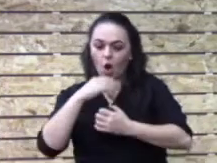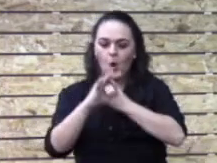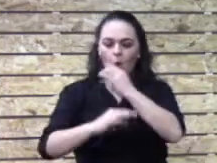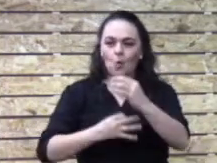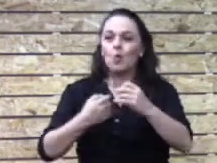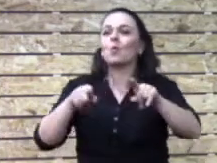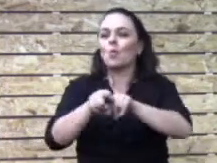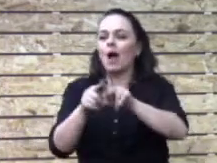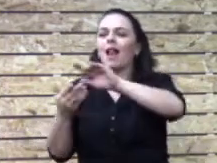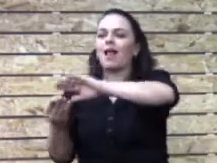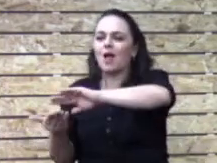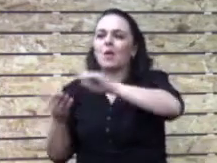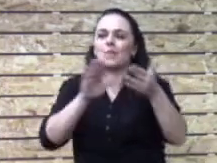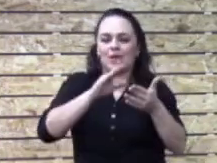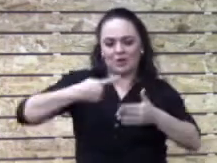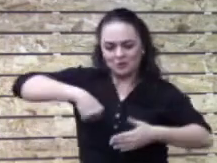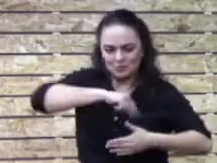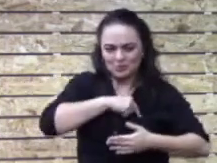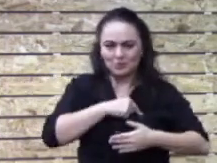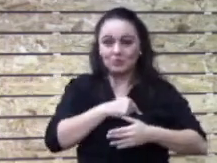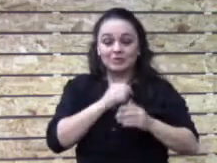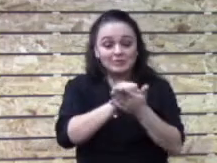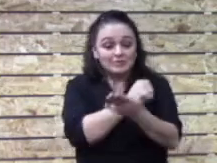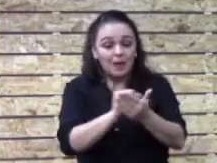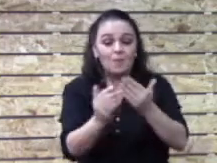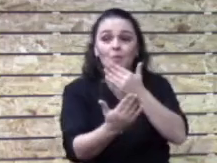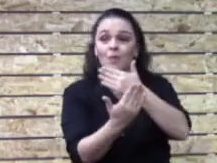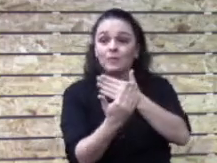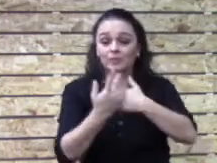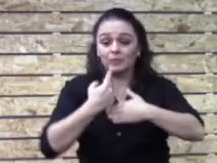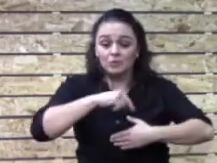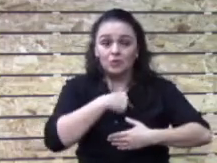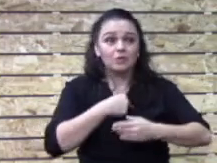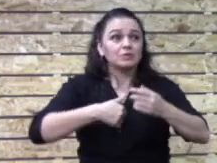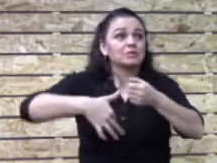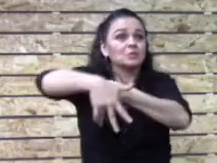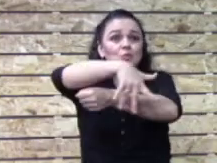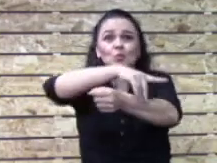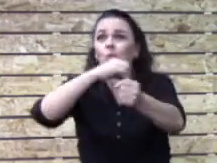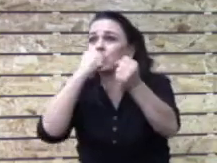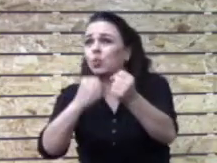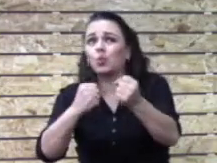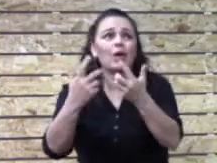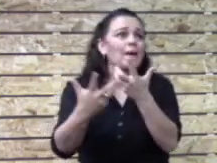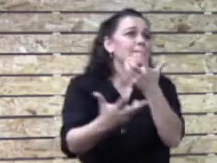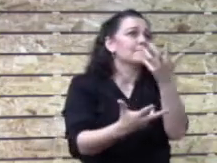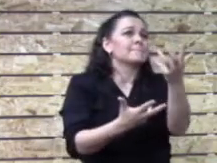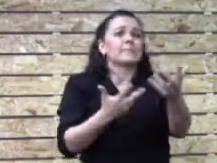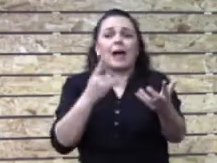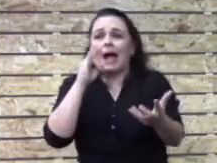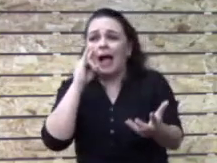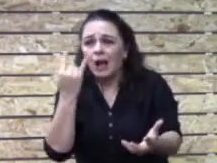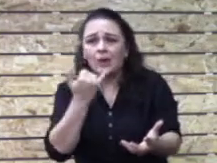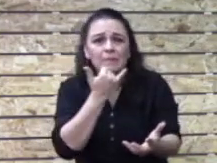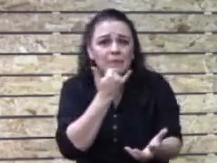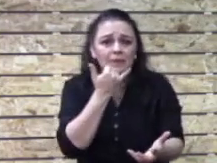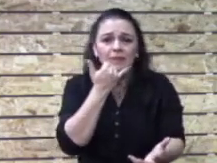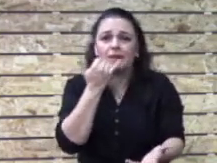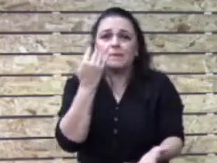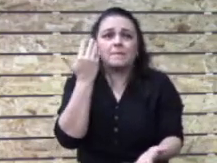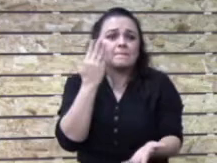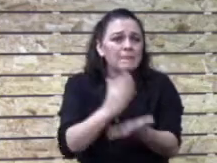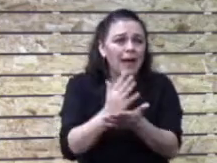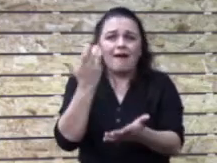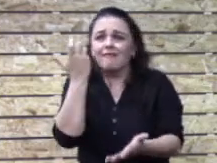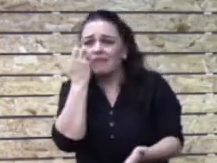situación nos haga correr, a refugiarnos en el Señor. Si nos enfermamos, estamos con el Señor en medio de